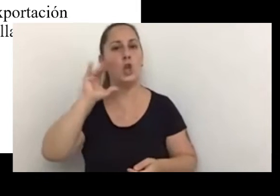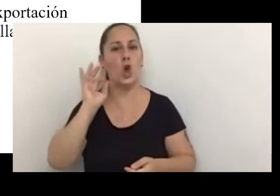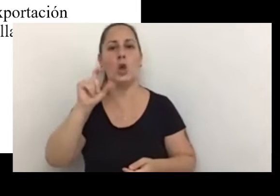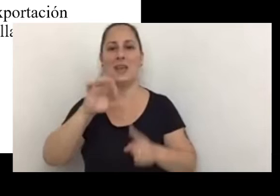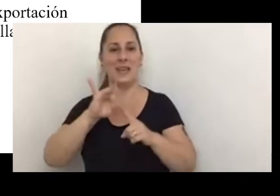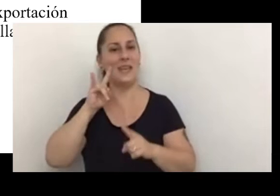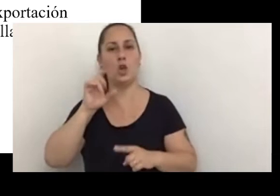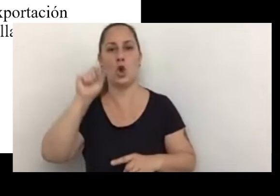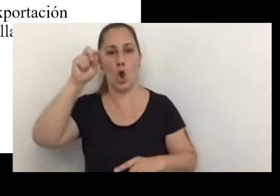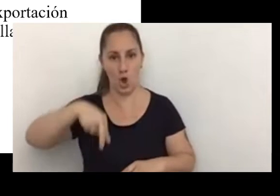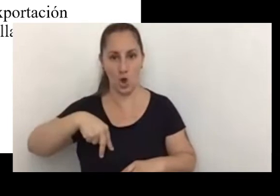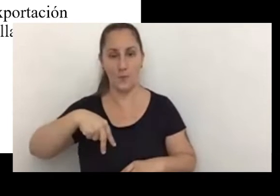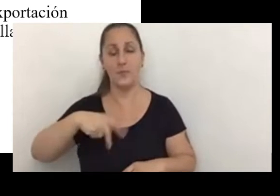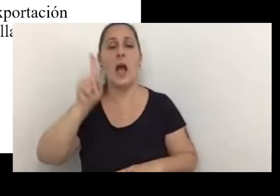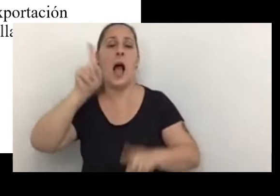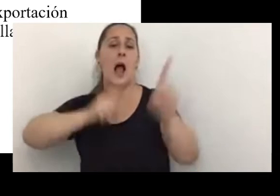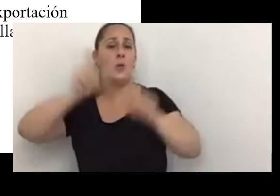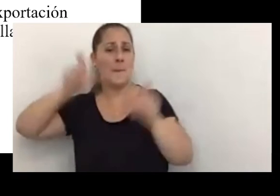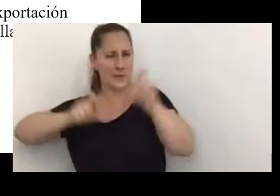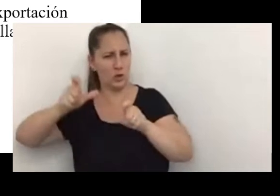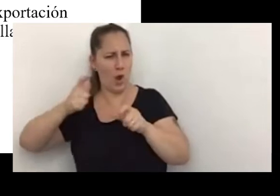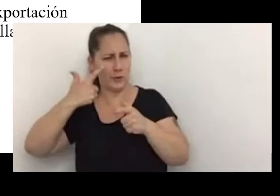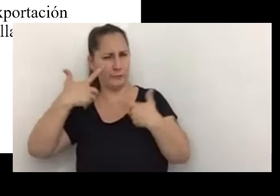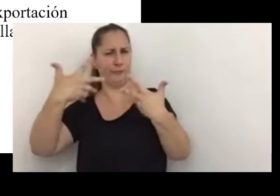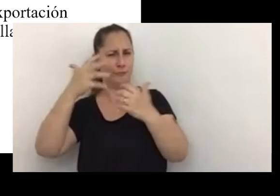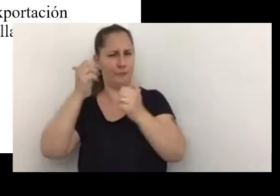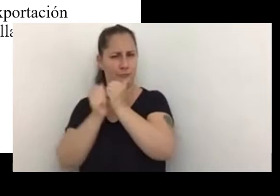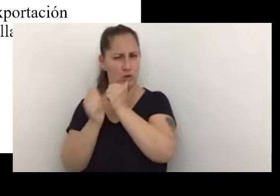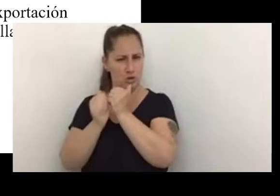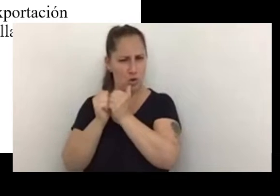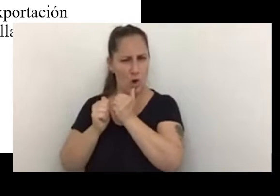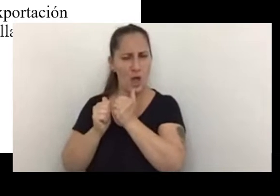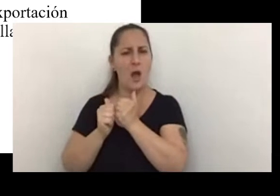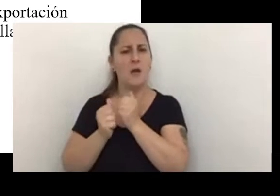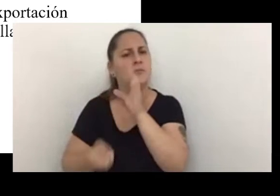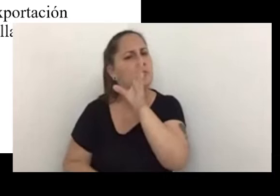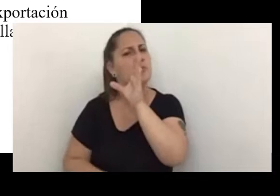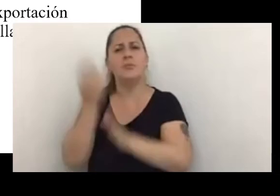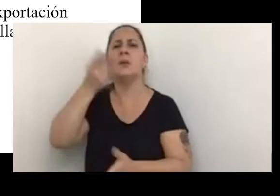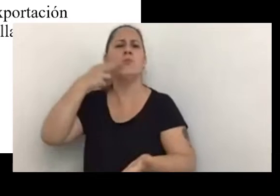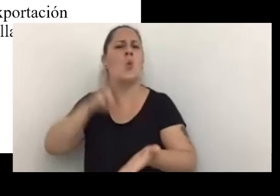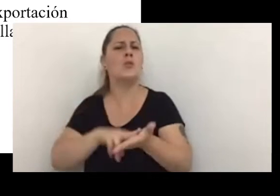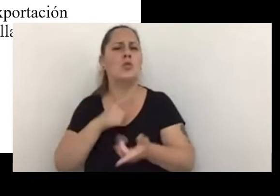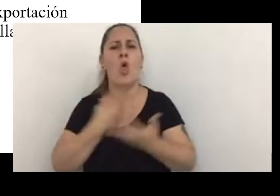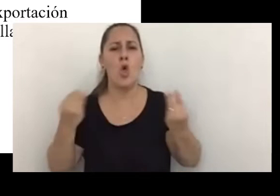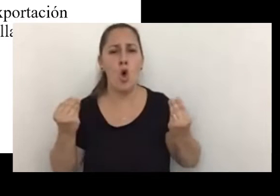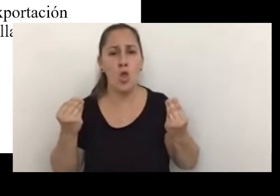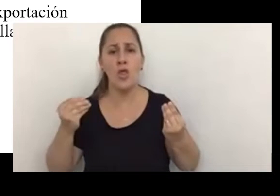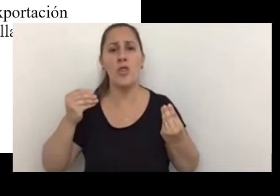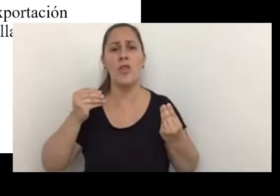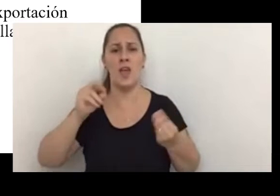Pero para algunos historiadores, los primeros impuestos nacieron en Roma. En Roma ya